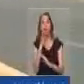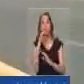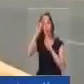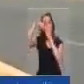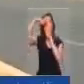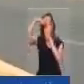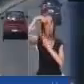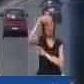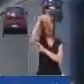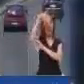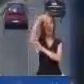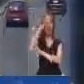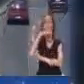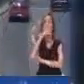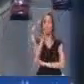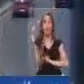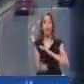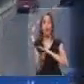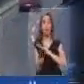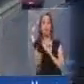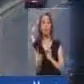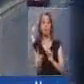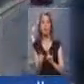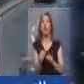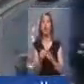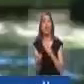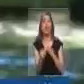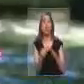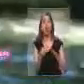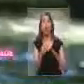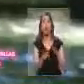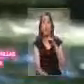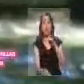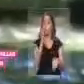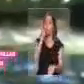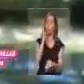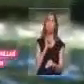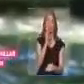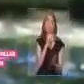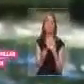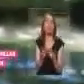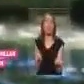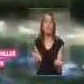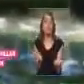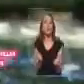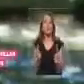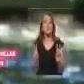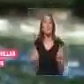de lo sucedido. Por lo tanto, el origen de este proyectil aún se desconoce. Una